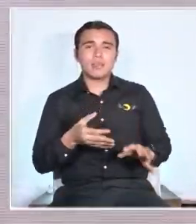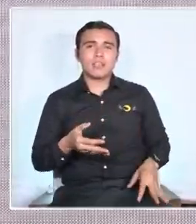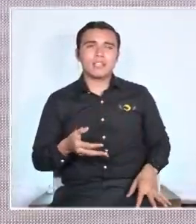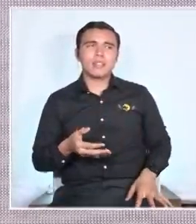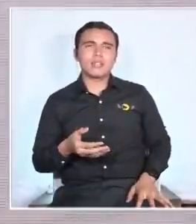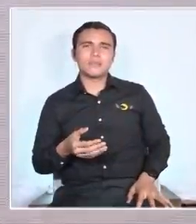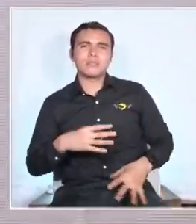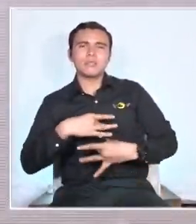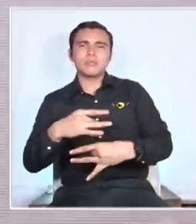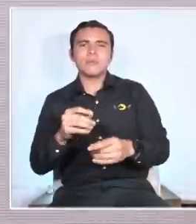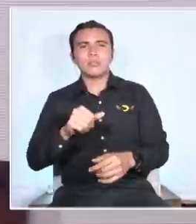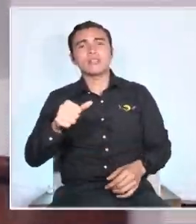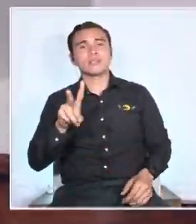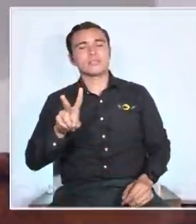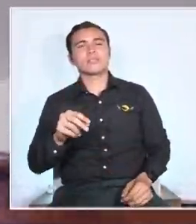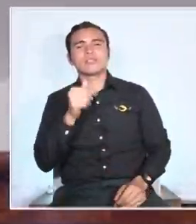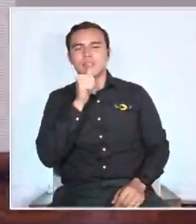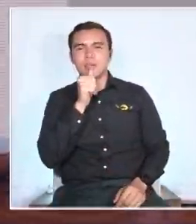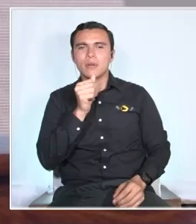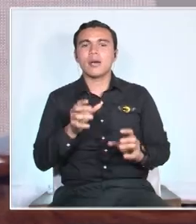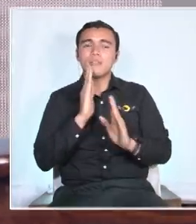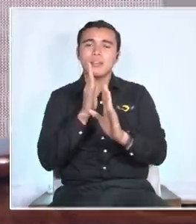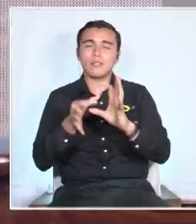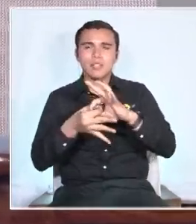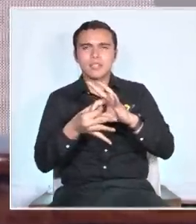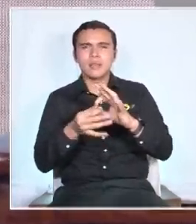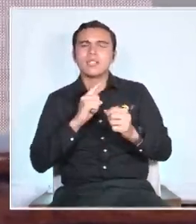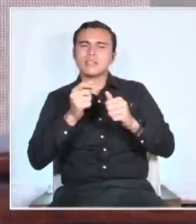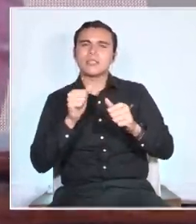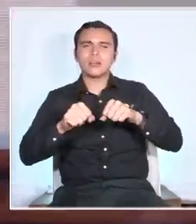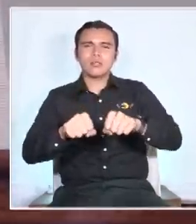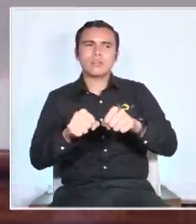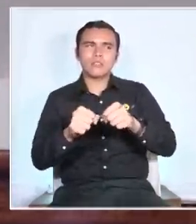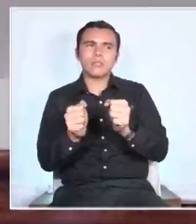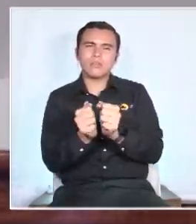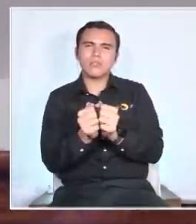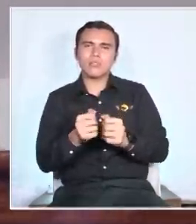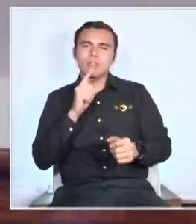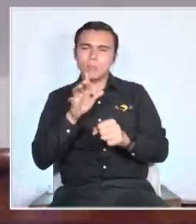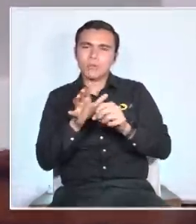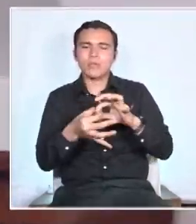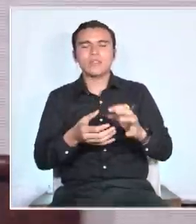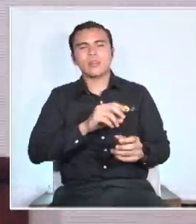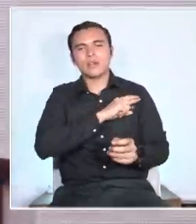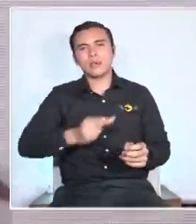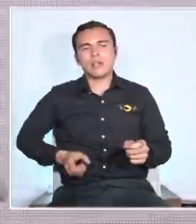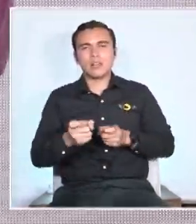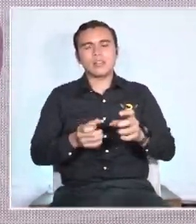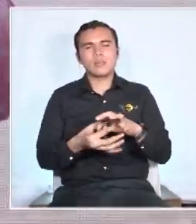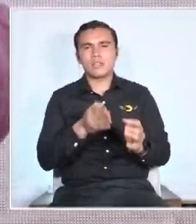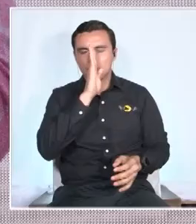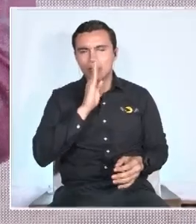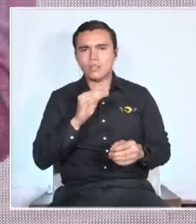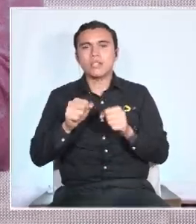podemos estar en dos aguas. Él no, nos hablaba de que tenemos que estar comprometidos con el reino de Dios si queremos